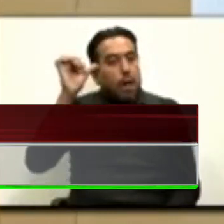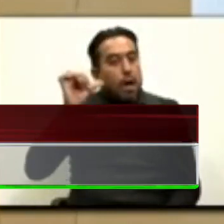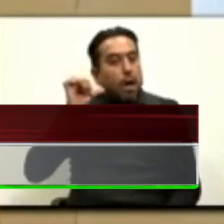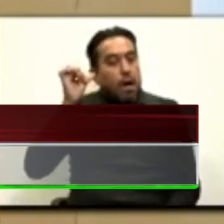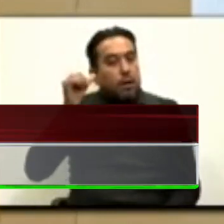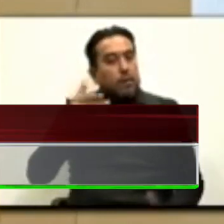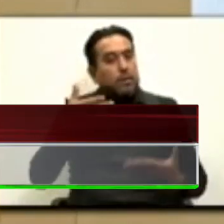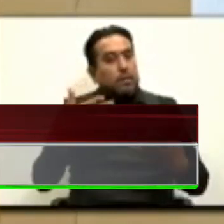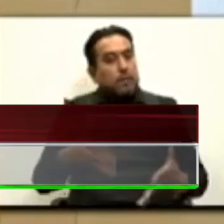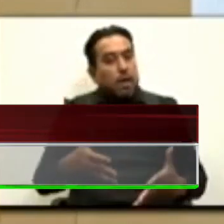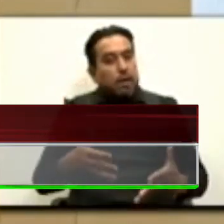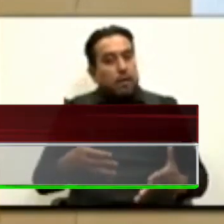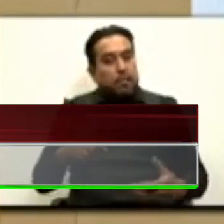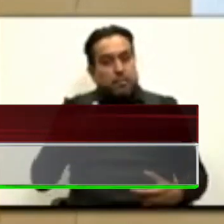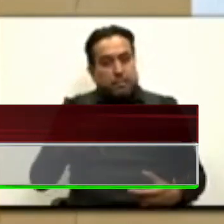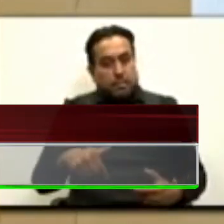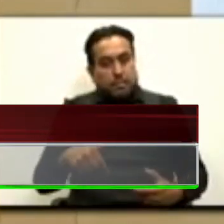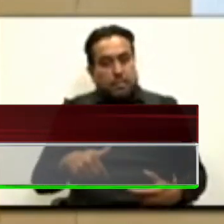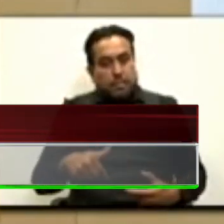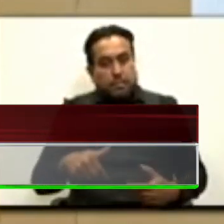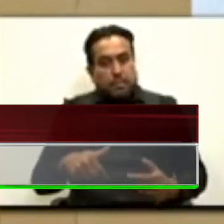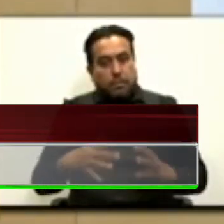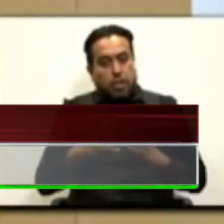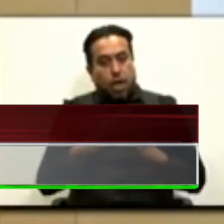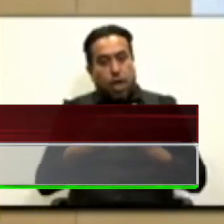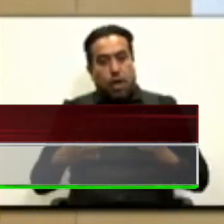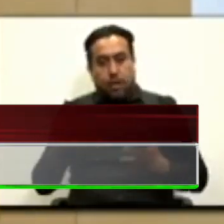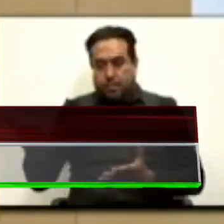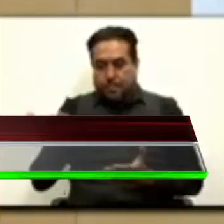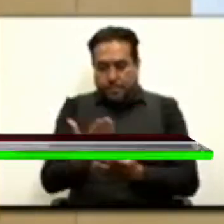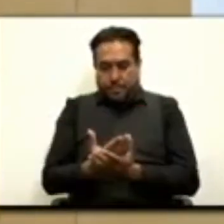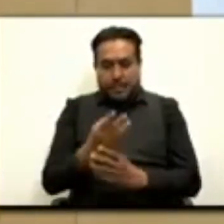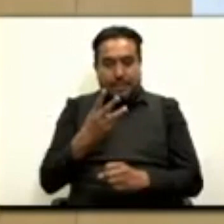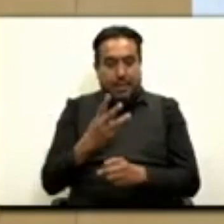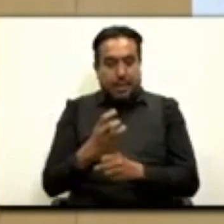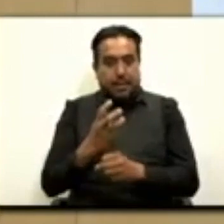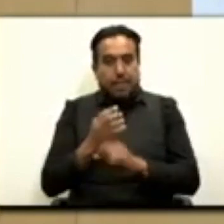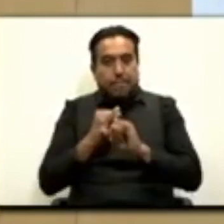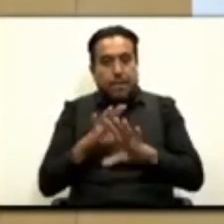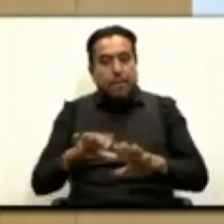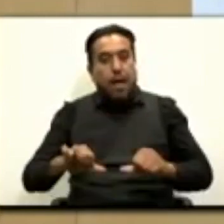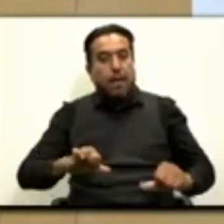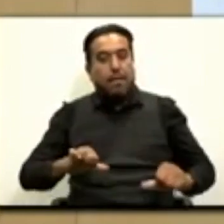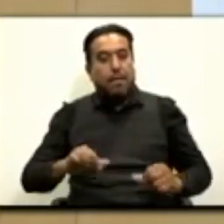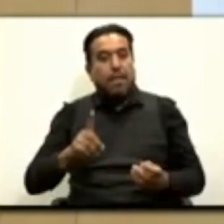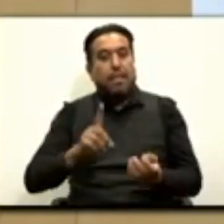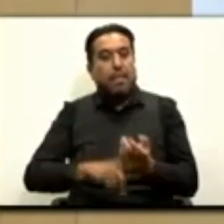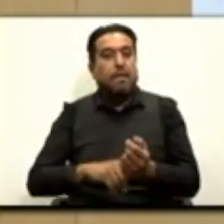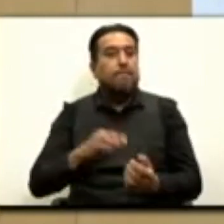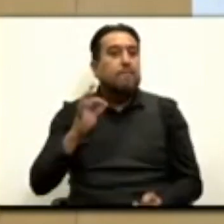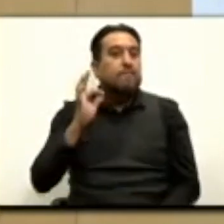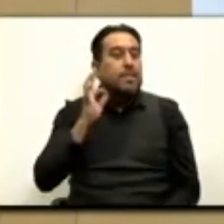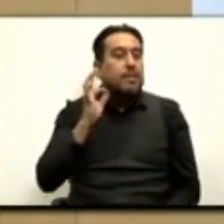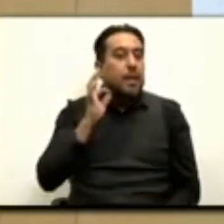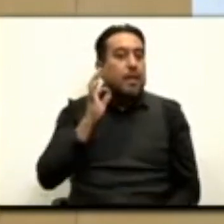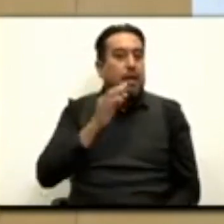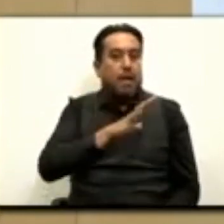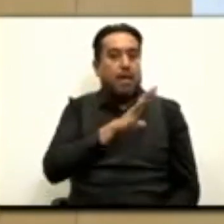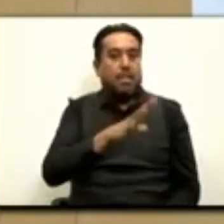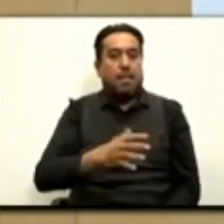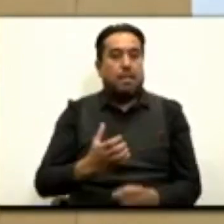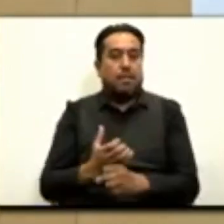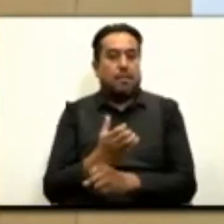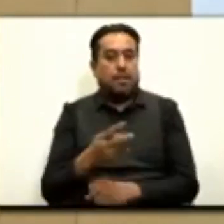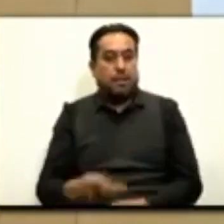recibió en este congreso local el tercer informe de actividades de la fiscalía general del estado de